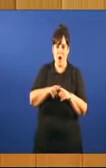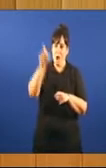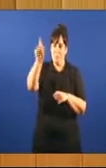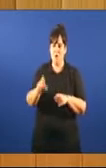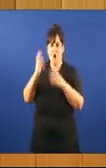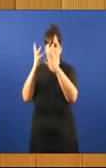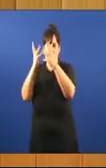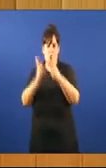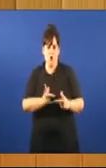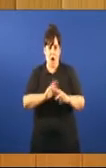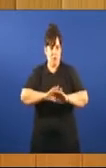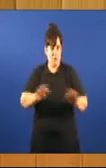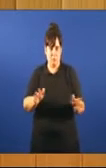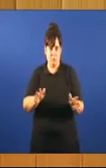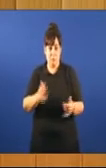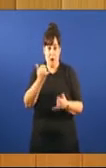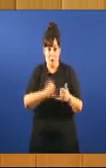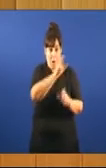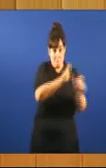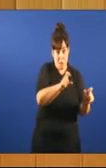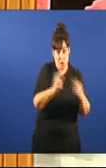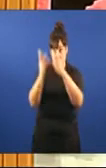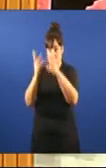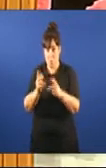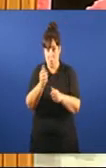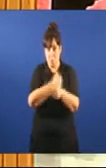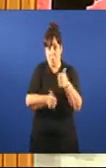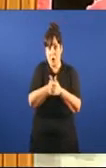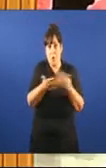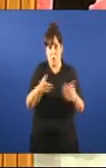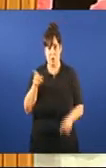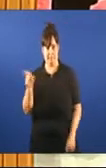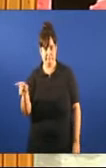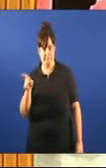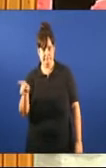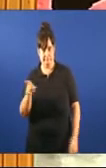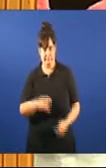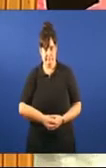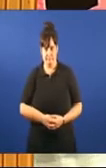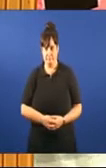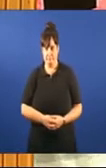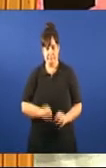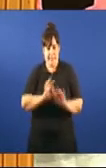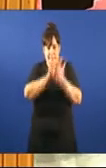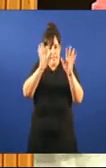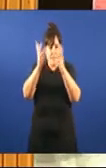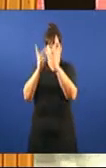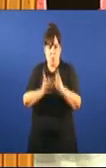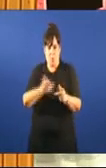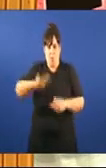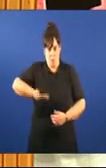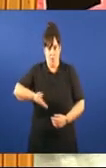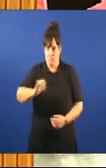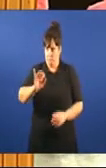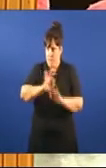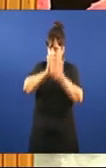os números que as persoas. Claro que dirá que os números son importantes, que non podemos vivir por